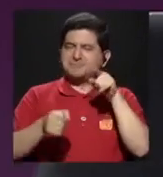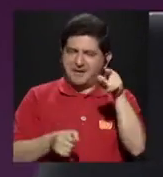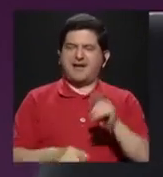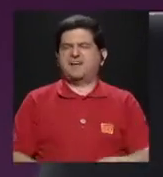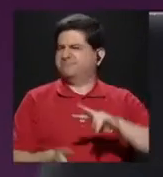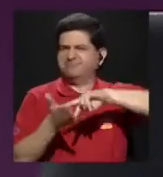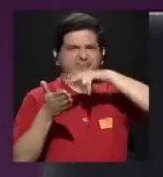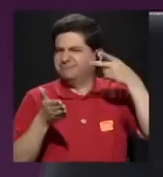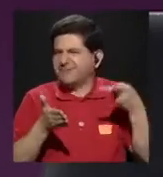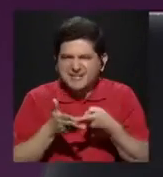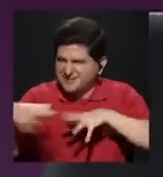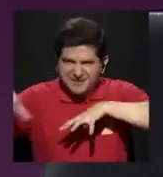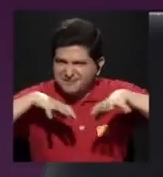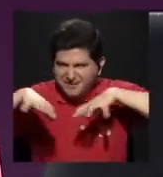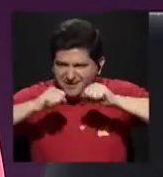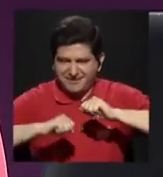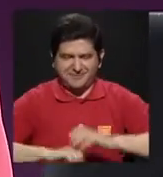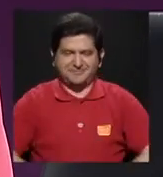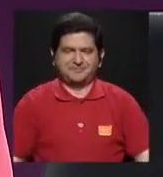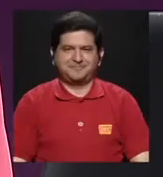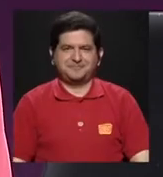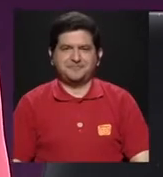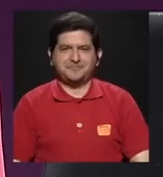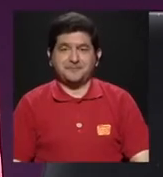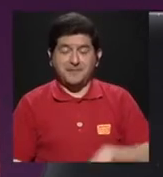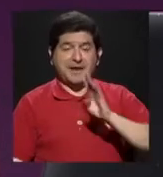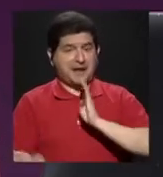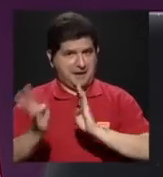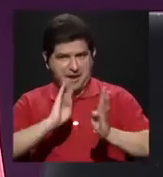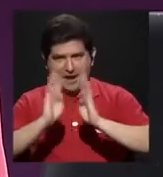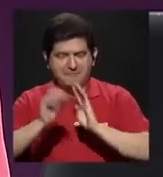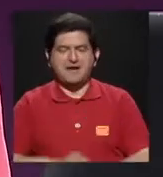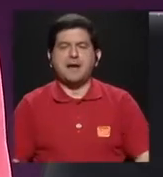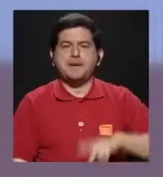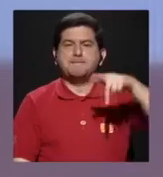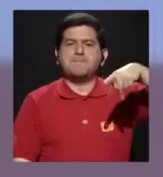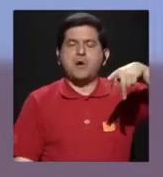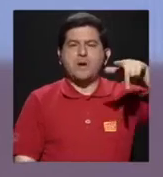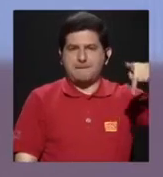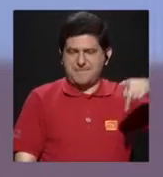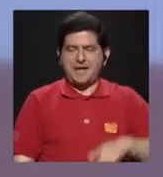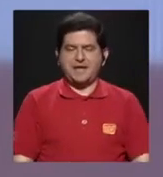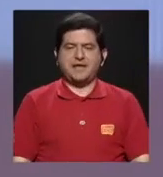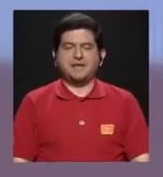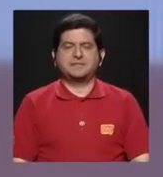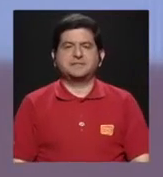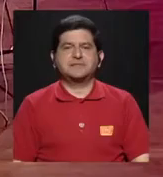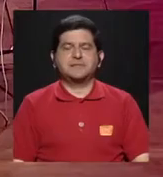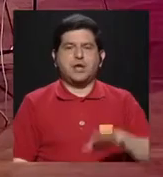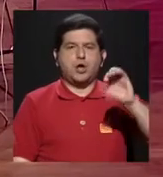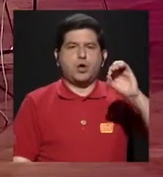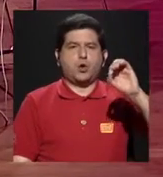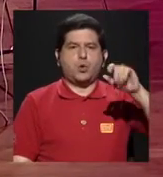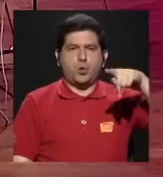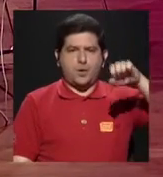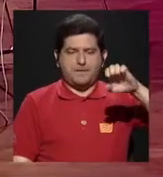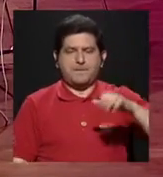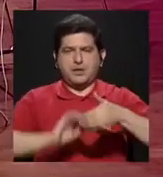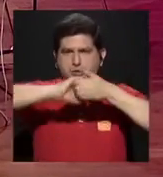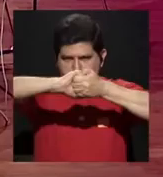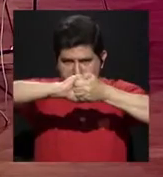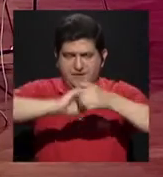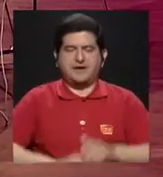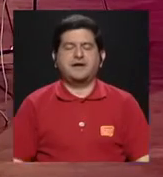de qué se trata esta actividad. Aquí vamos a conversar con Paula Pérez de Coope Solidar,